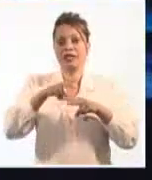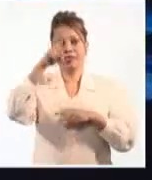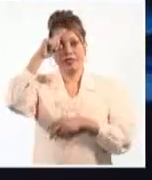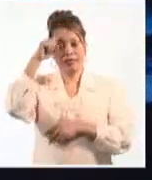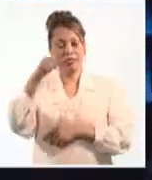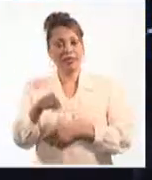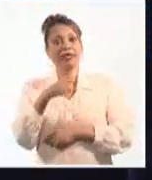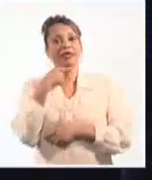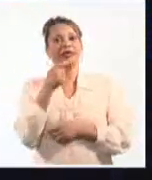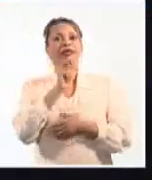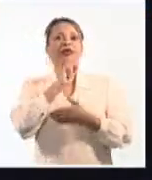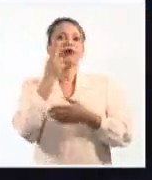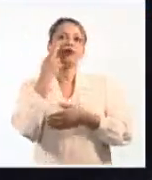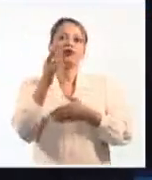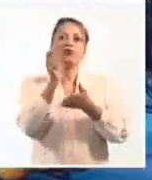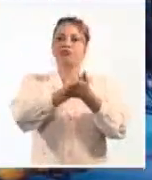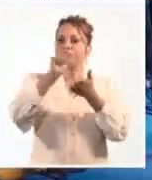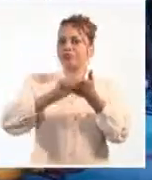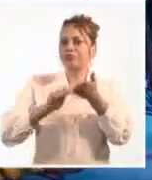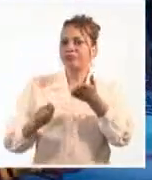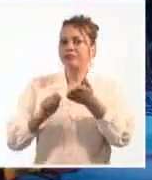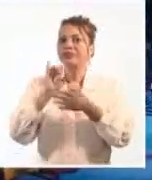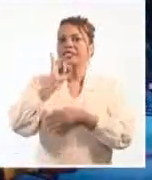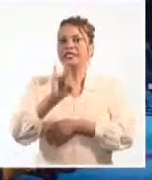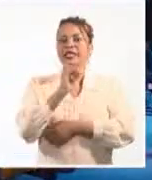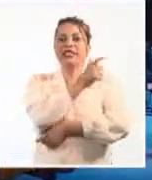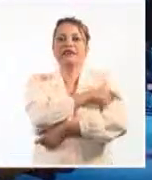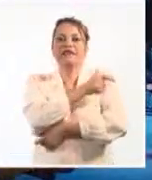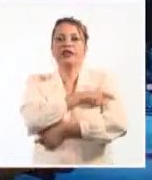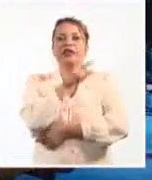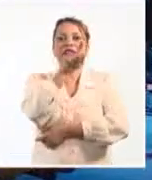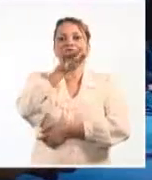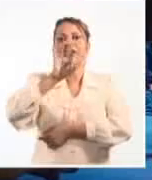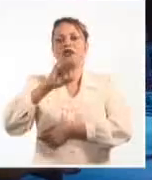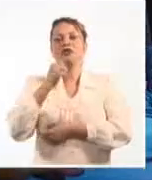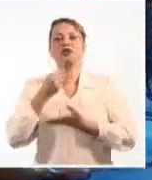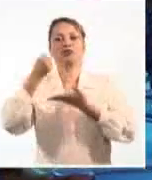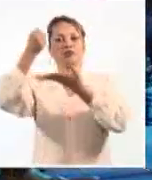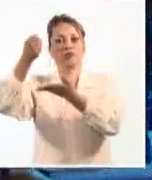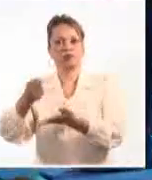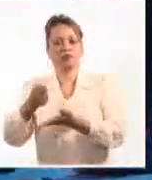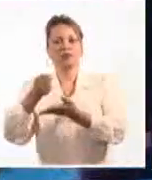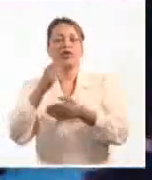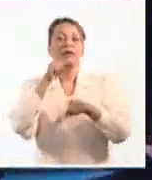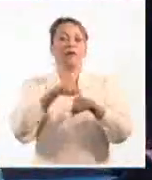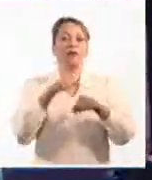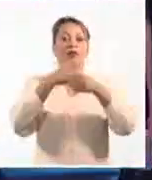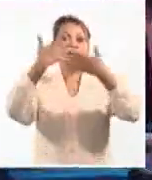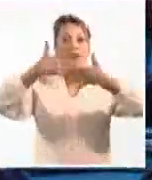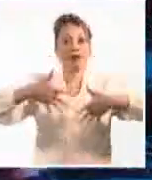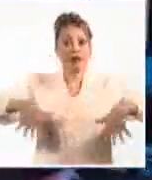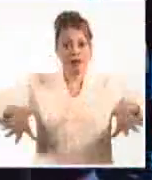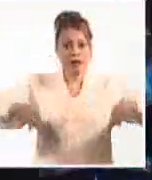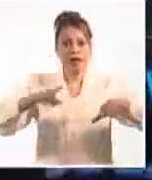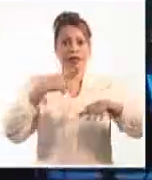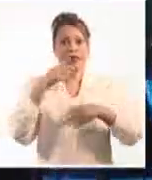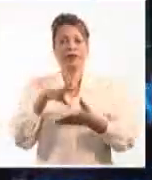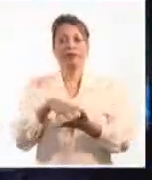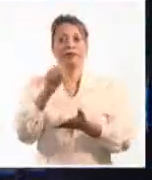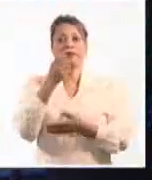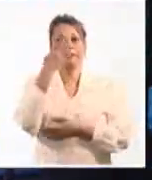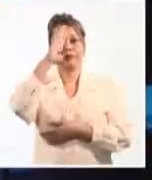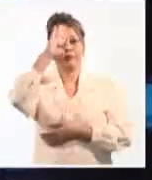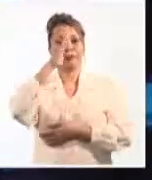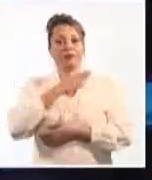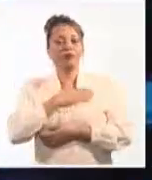escritores, artistas y proyectos con 7 becas y 18 premios. Durante la gala de premiación, exposiciones que tuvo por sede al Pabellón Cuba, se resaltó el